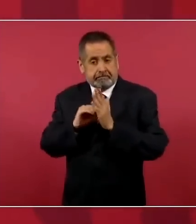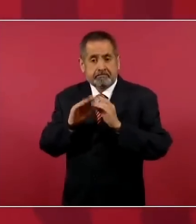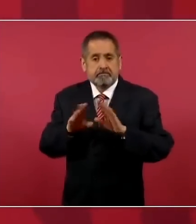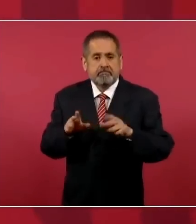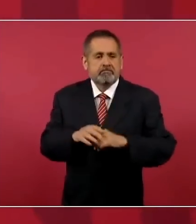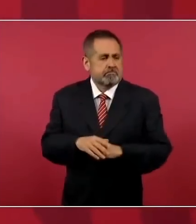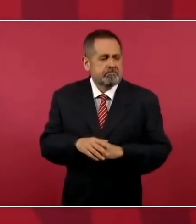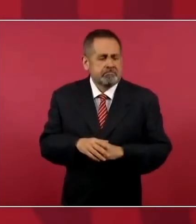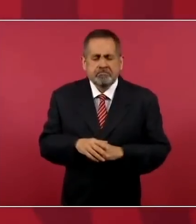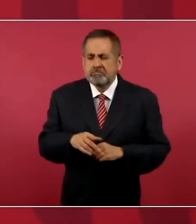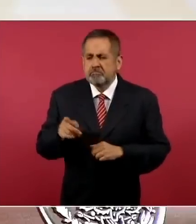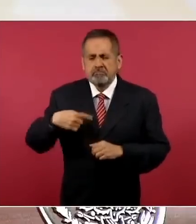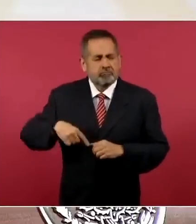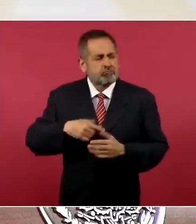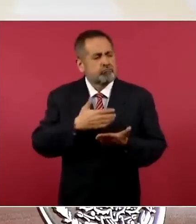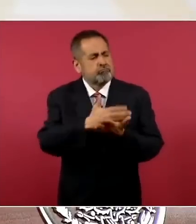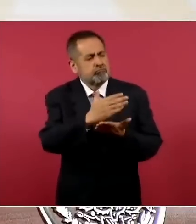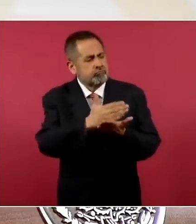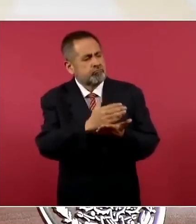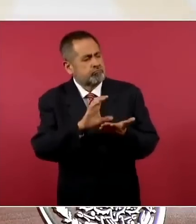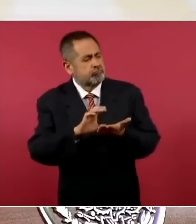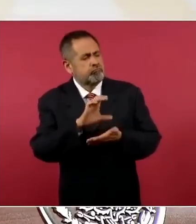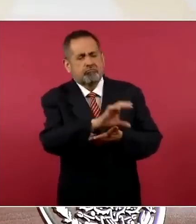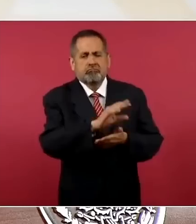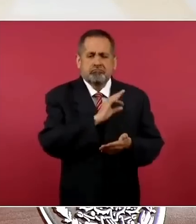iba a costar el rescate